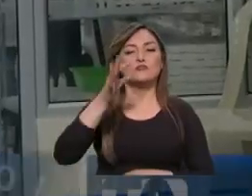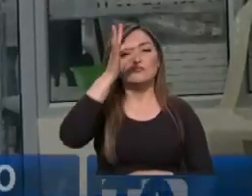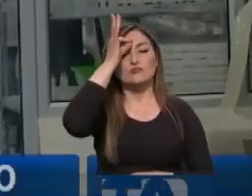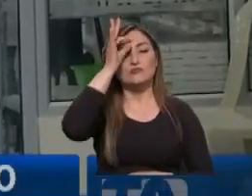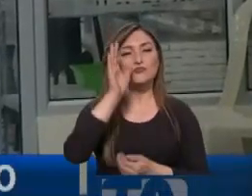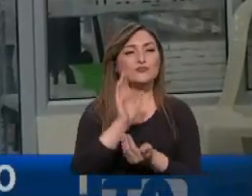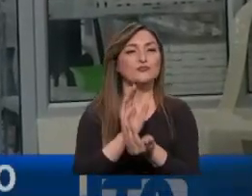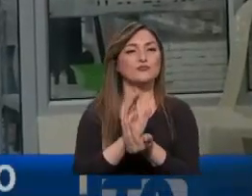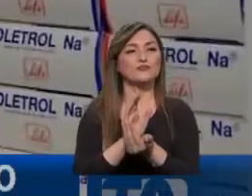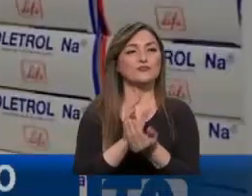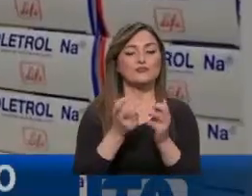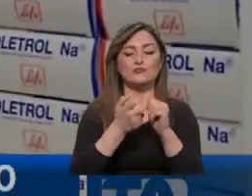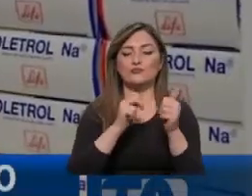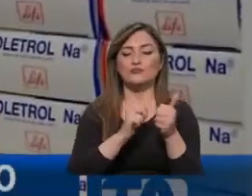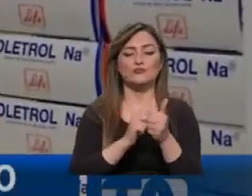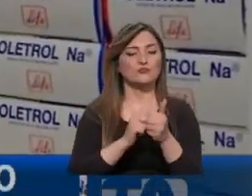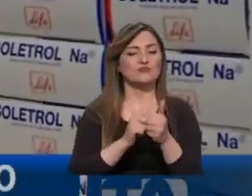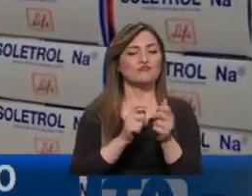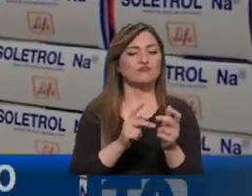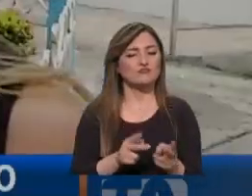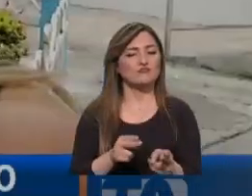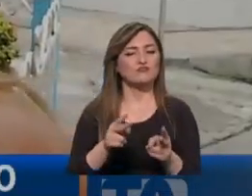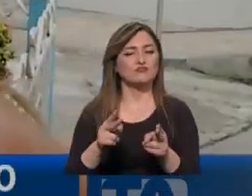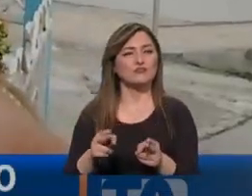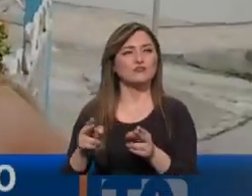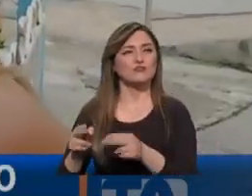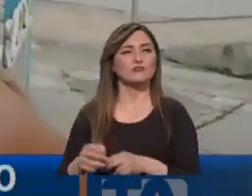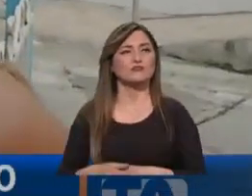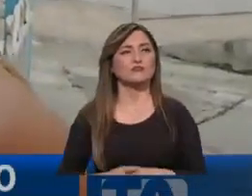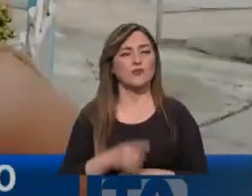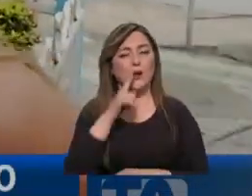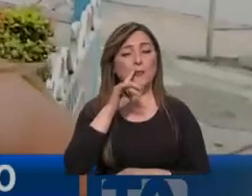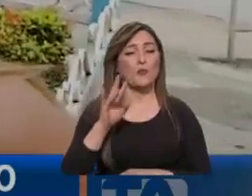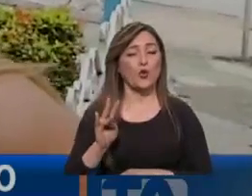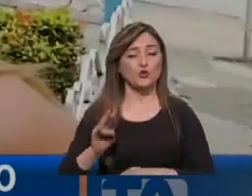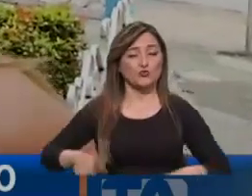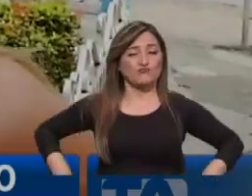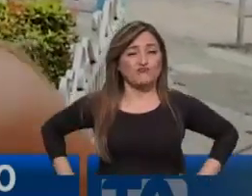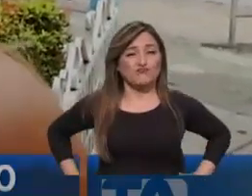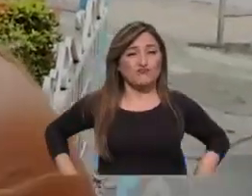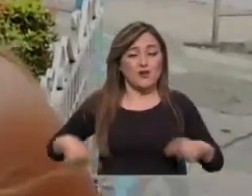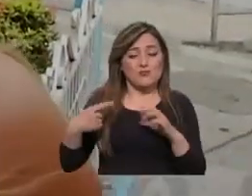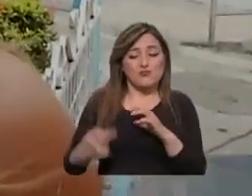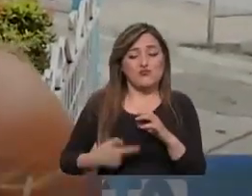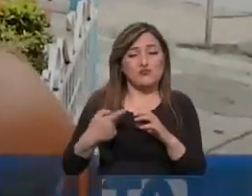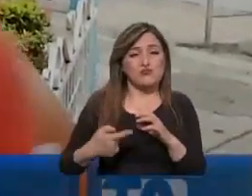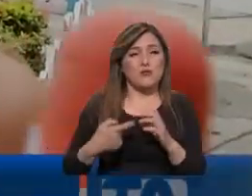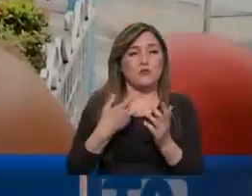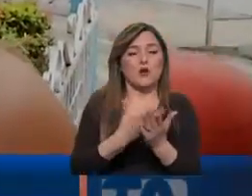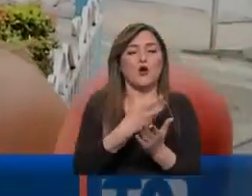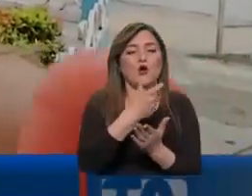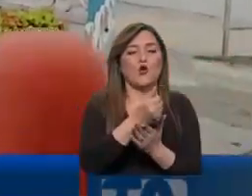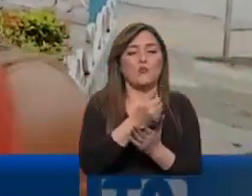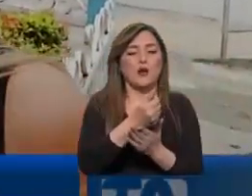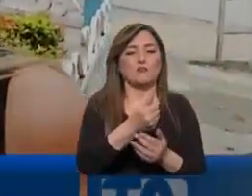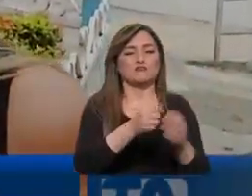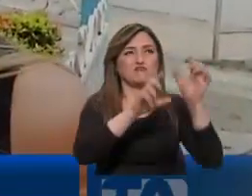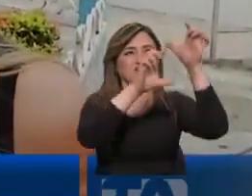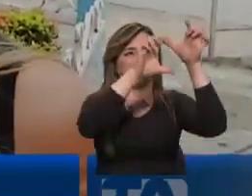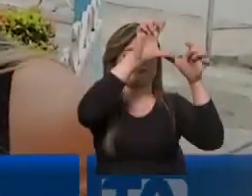hospitales del IES, donde los problemas son los mismos. Mi esposo hacía diálisis, mandaron a comprar los sueros porque no hay. ¿Qué le mandaron a comprar